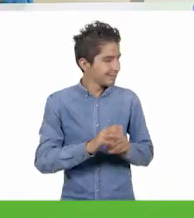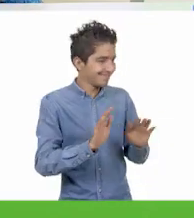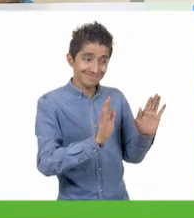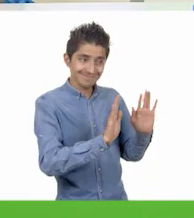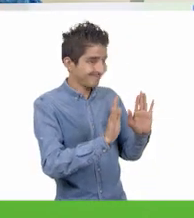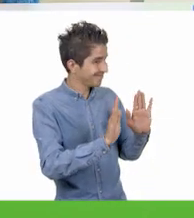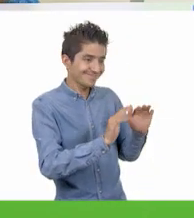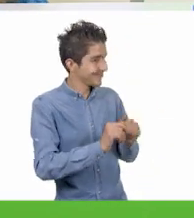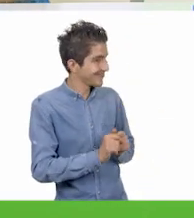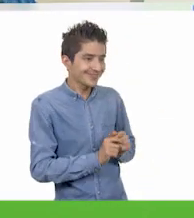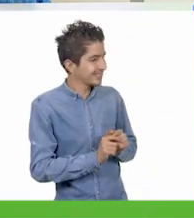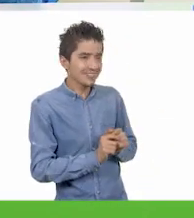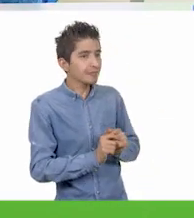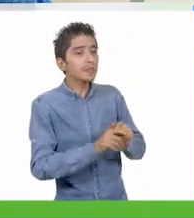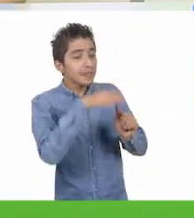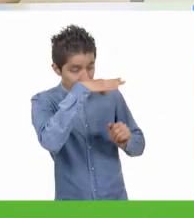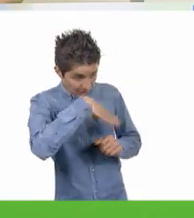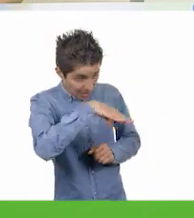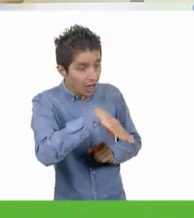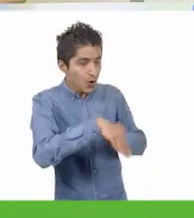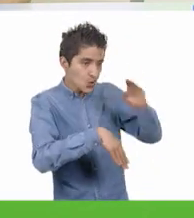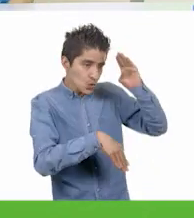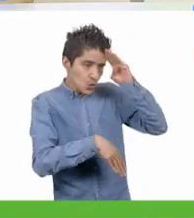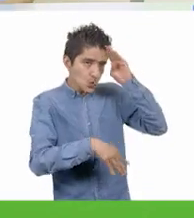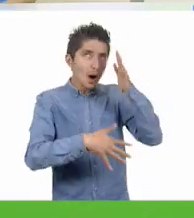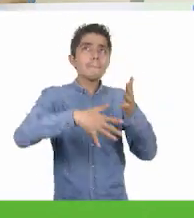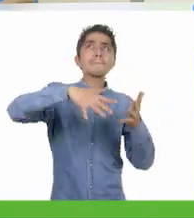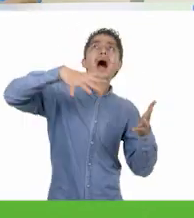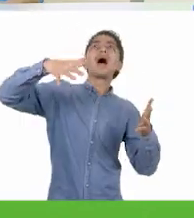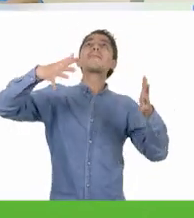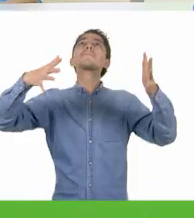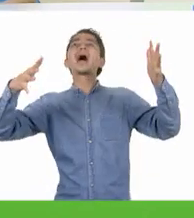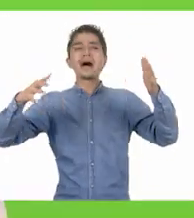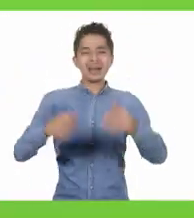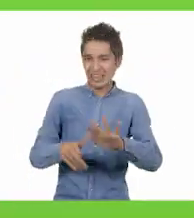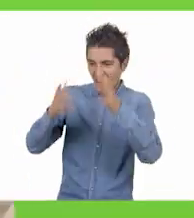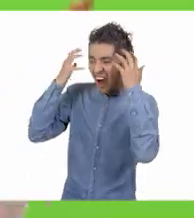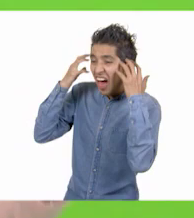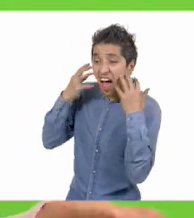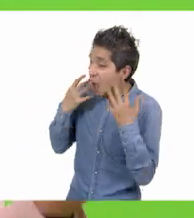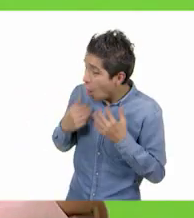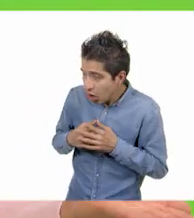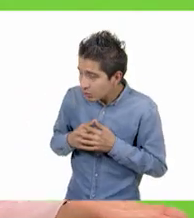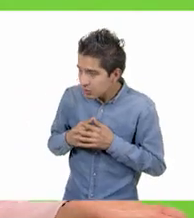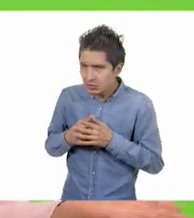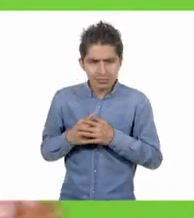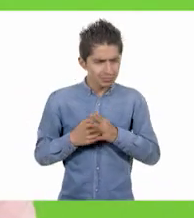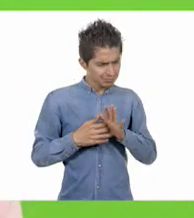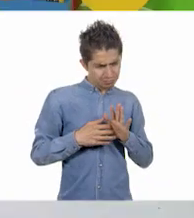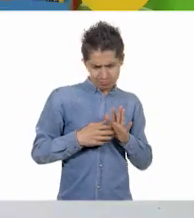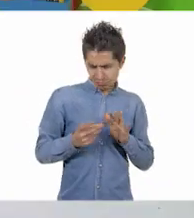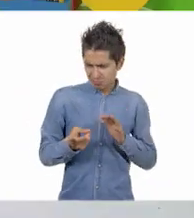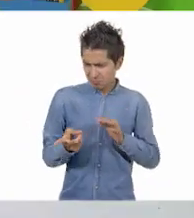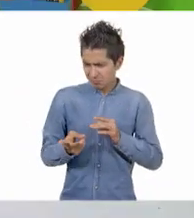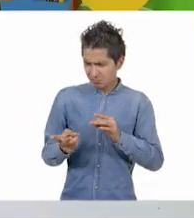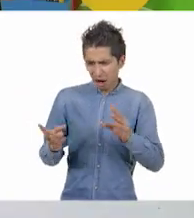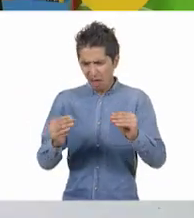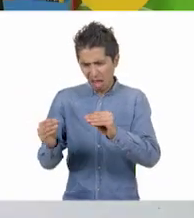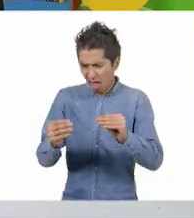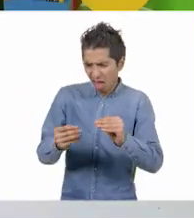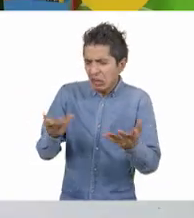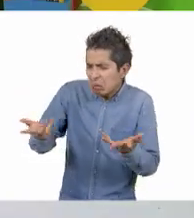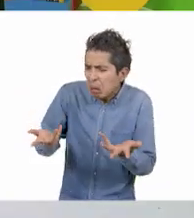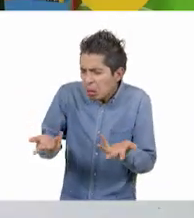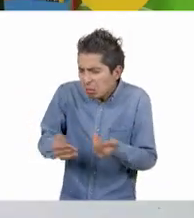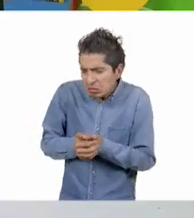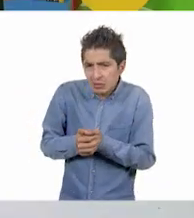No. ¿Eh? ¡El elefante es el más grande! Rosita, ¡el león! ¿De qué están hablando, niños?